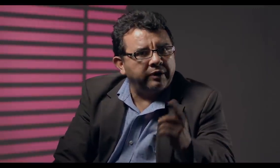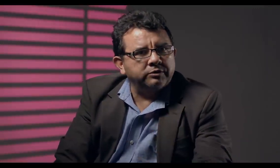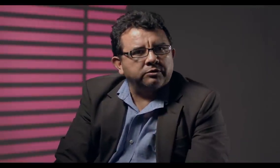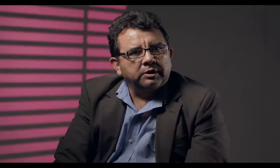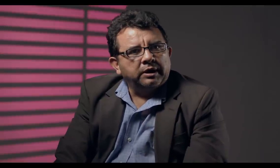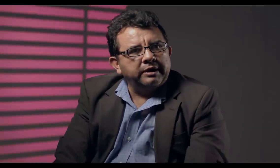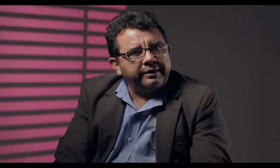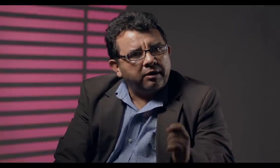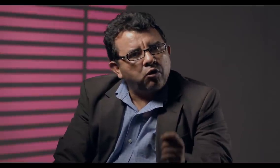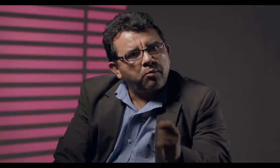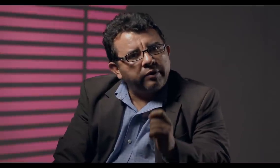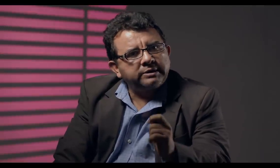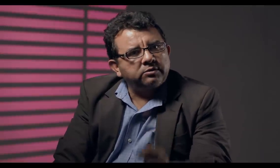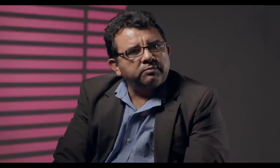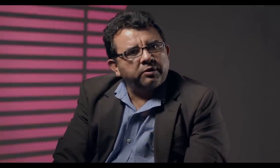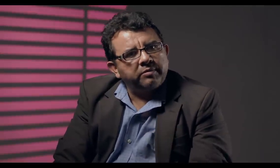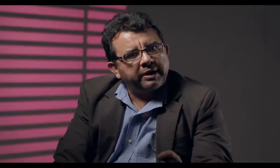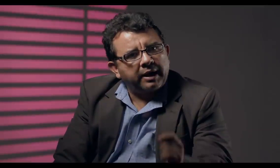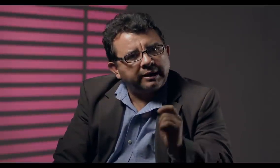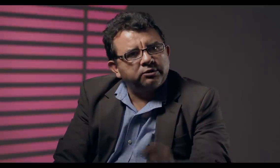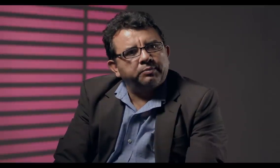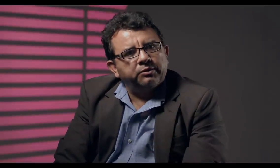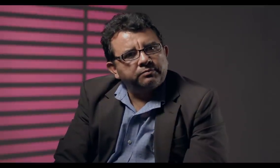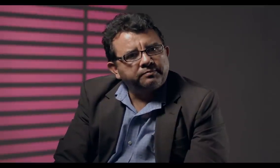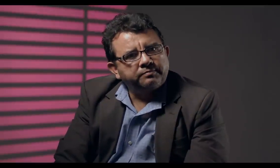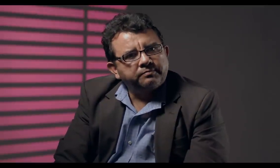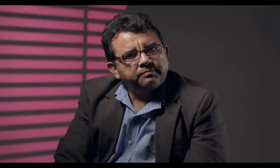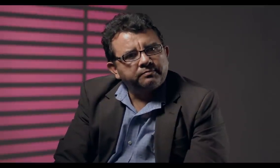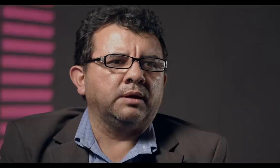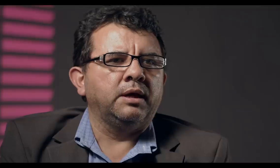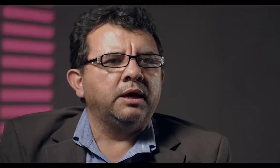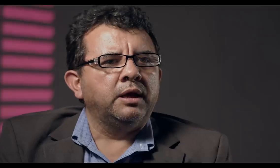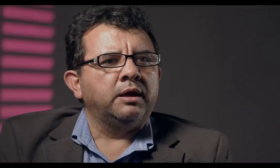al bondadoso, y en el colmo de esto puede admirar al estúpido.